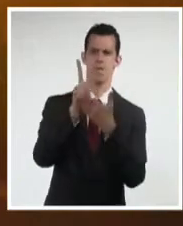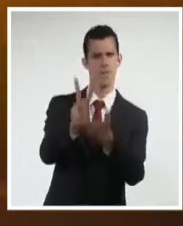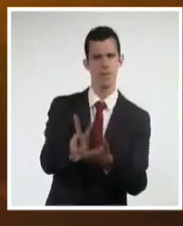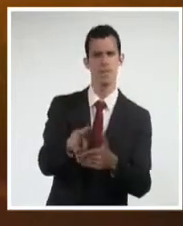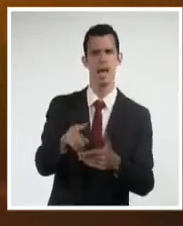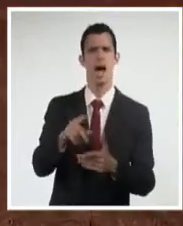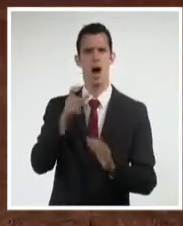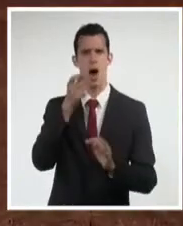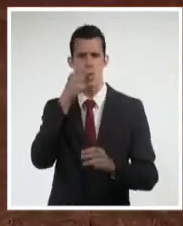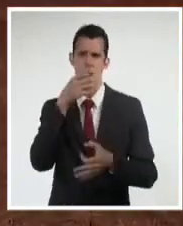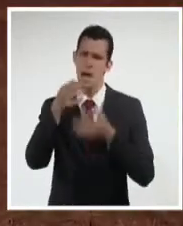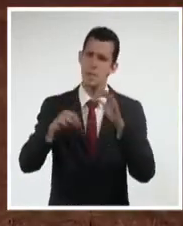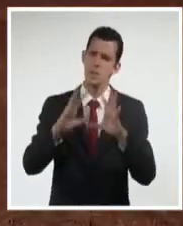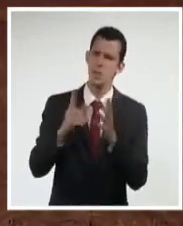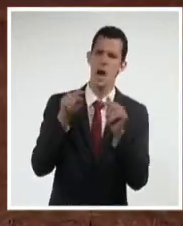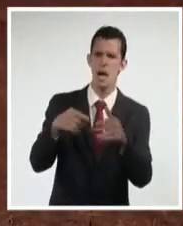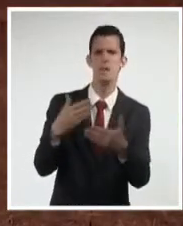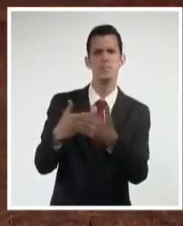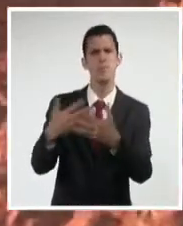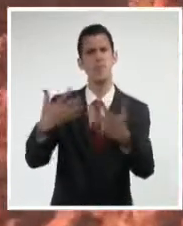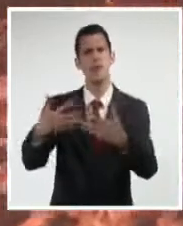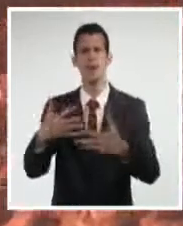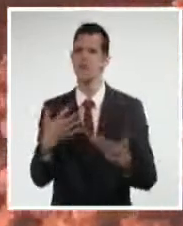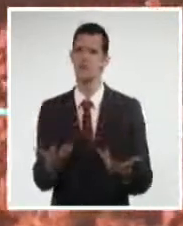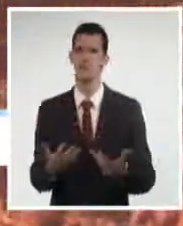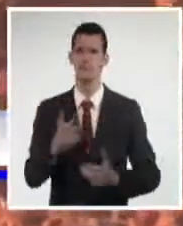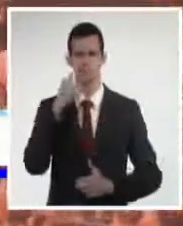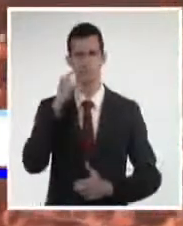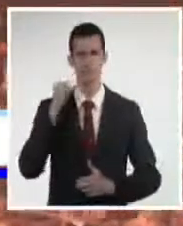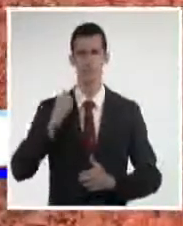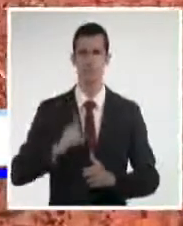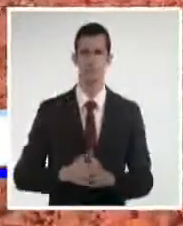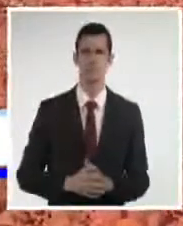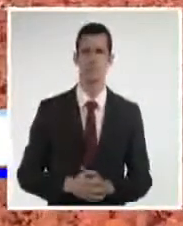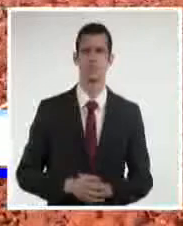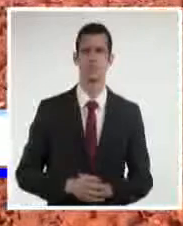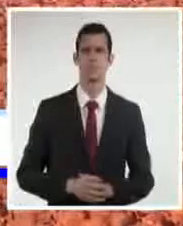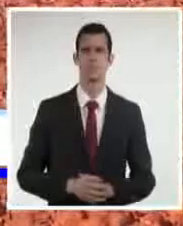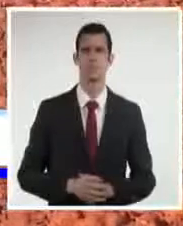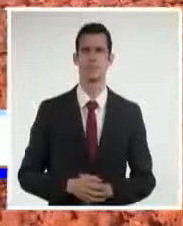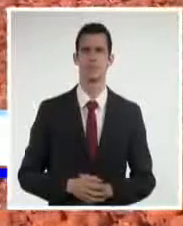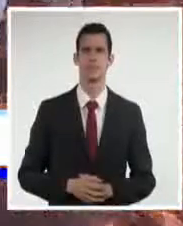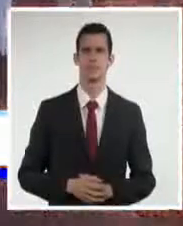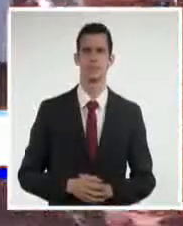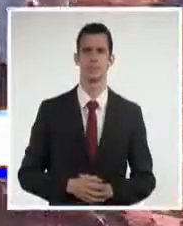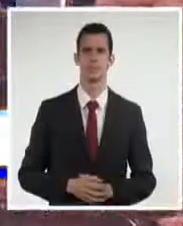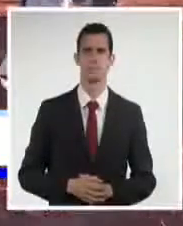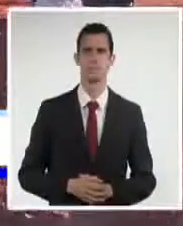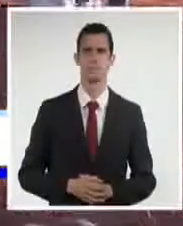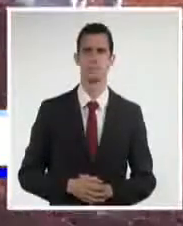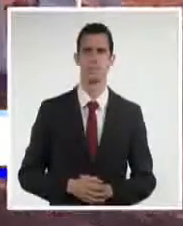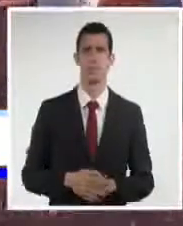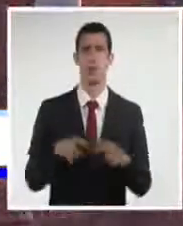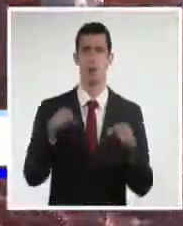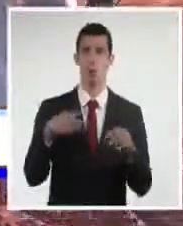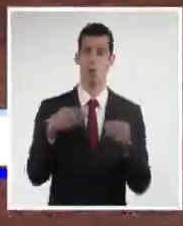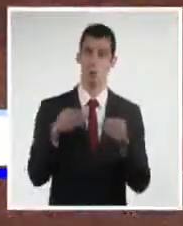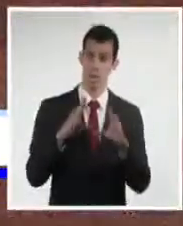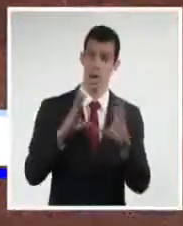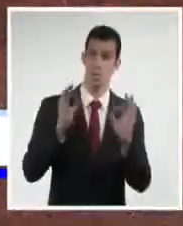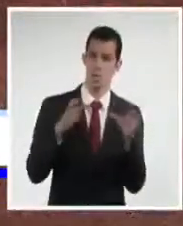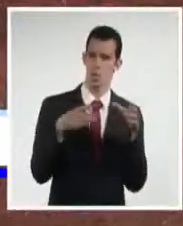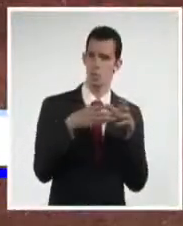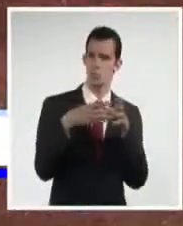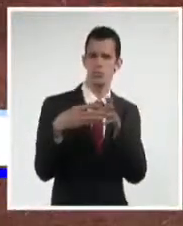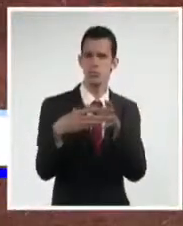Hasta el artemiseño municipio de Alquízar llegó el primer secretario del Comité Central del Partido y presidente de la República de Cuba, Miguel Díaz-Canel Bermúdez.